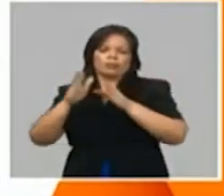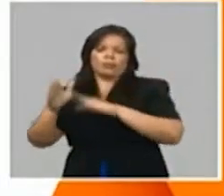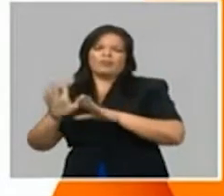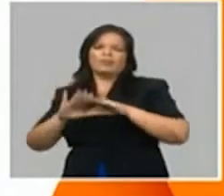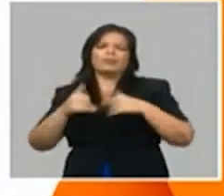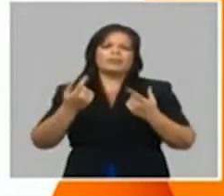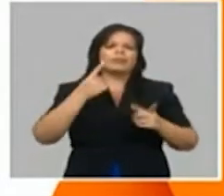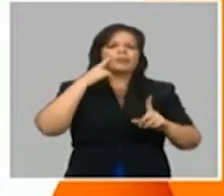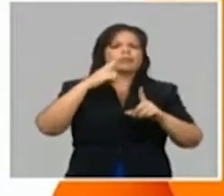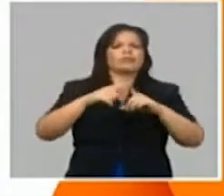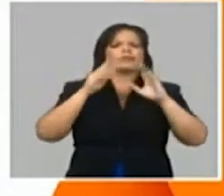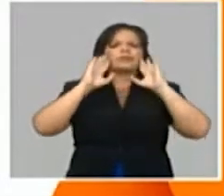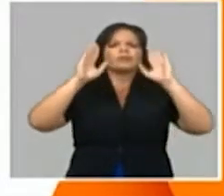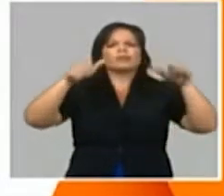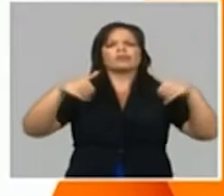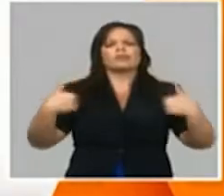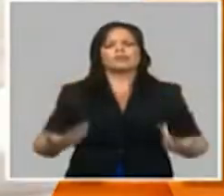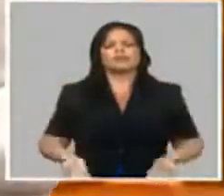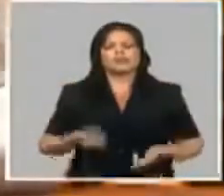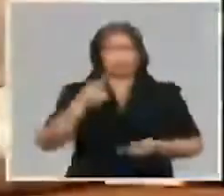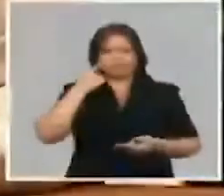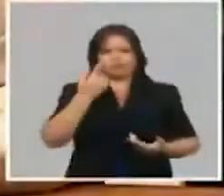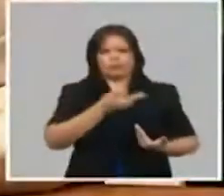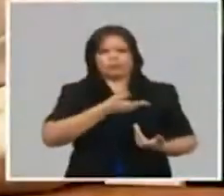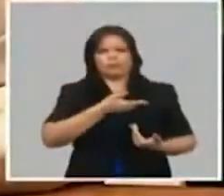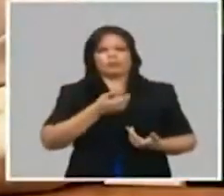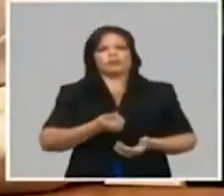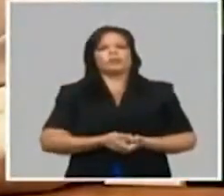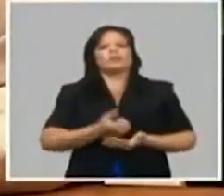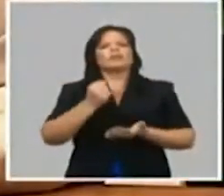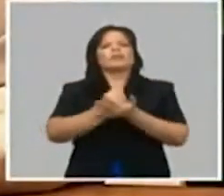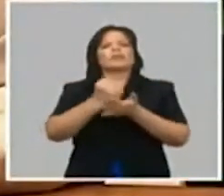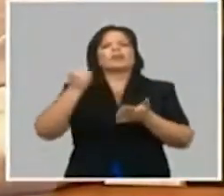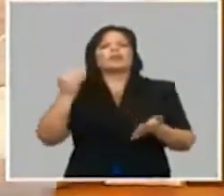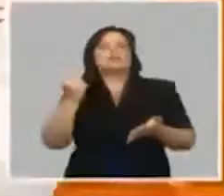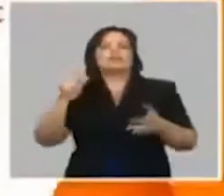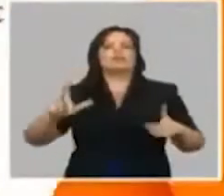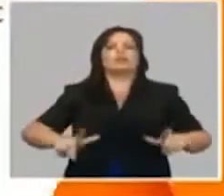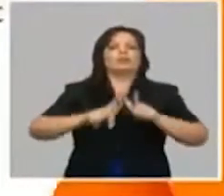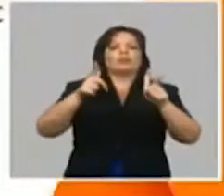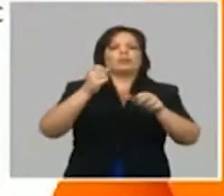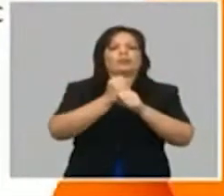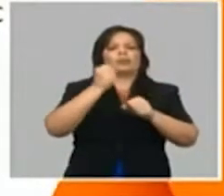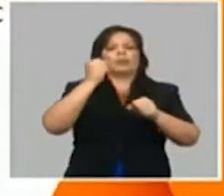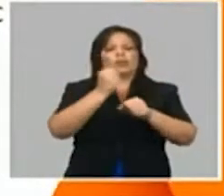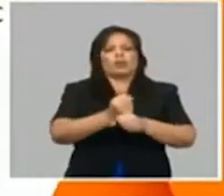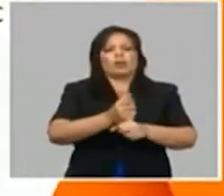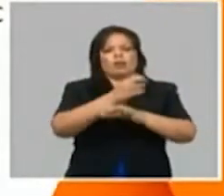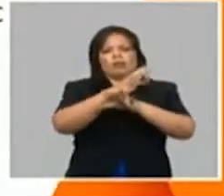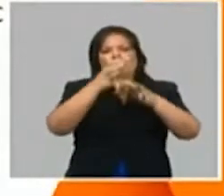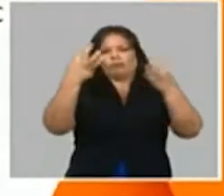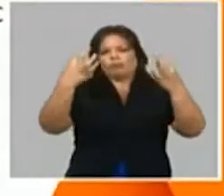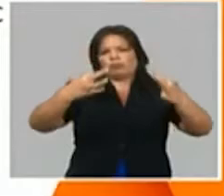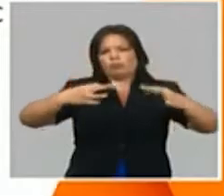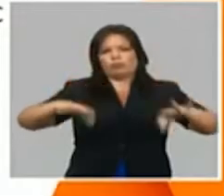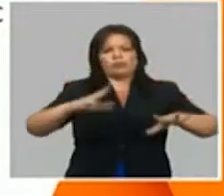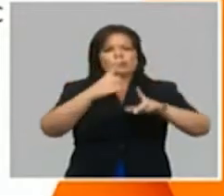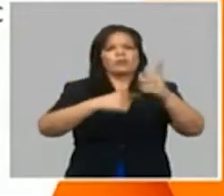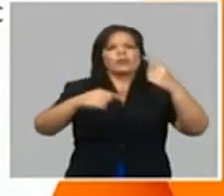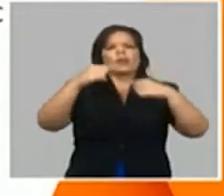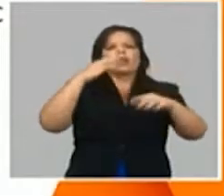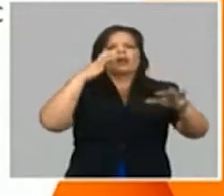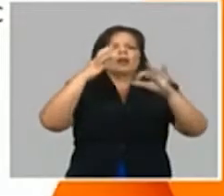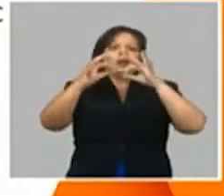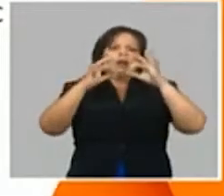están dirigidas estas medidas? A continuar garantizando la misión estatal de nuestra institución, priorizando la seguridad de